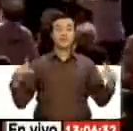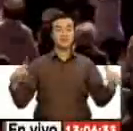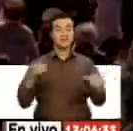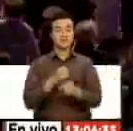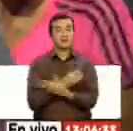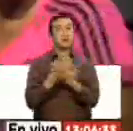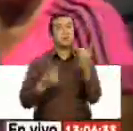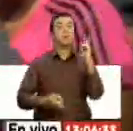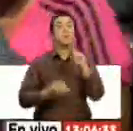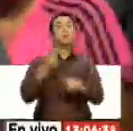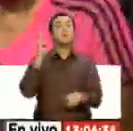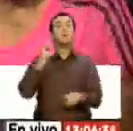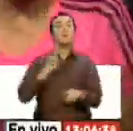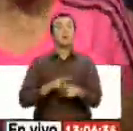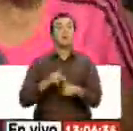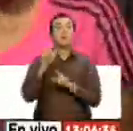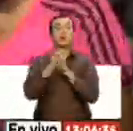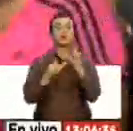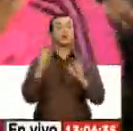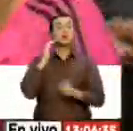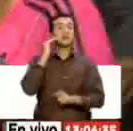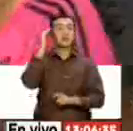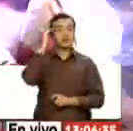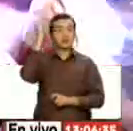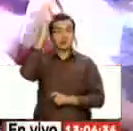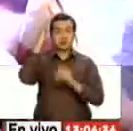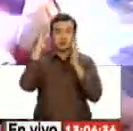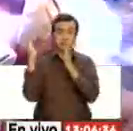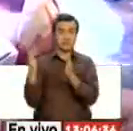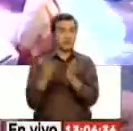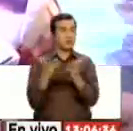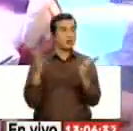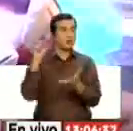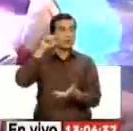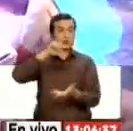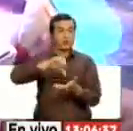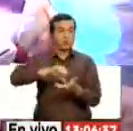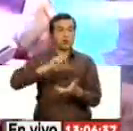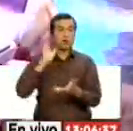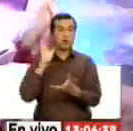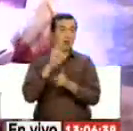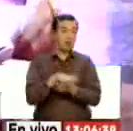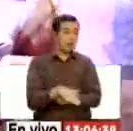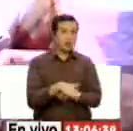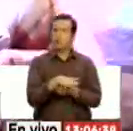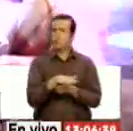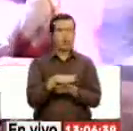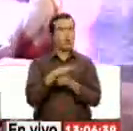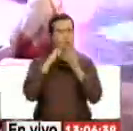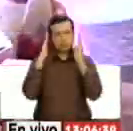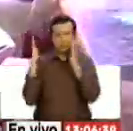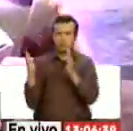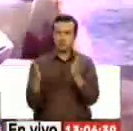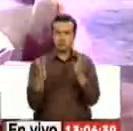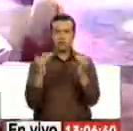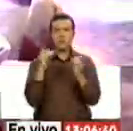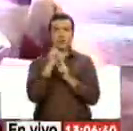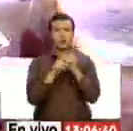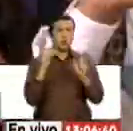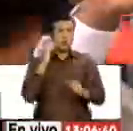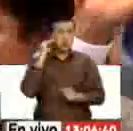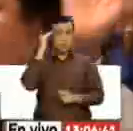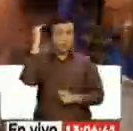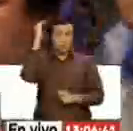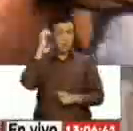que por primera vez se realizó para las personas de la tercera edad. Una ciudad que no discrimine por ninguna condición, y menos aún por su